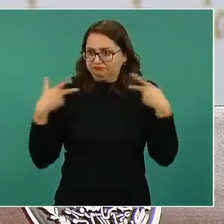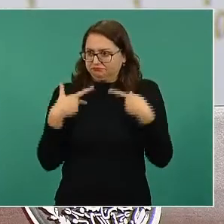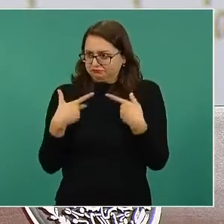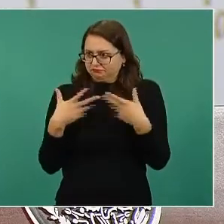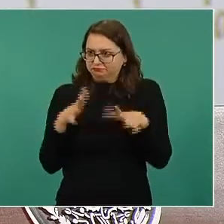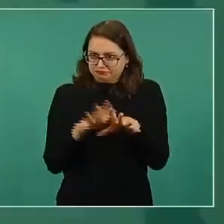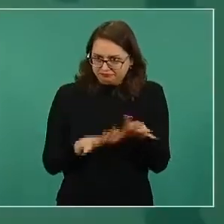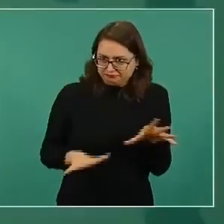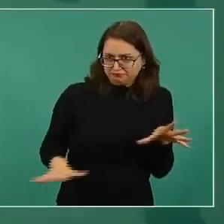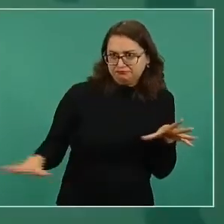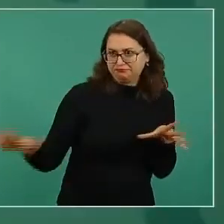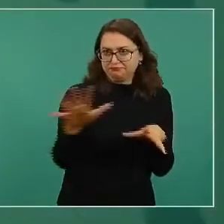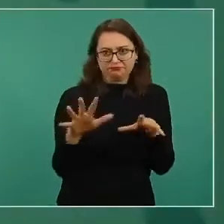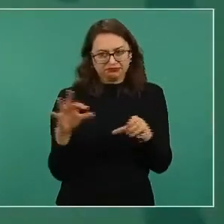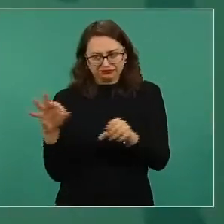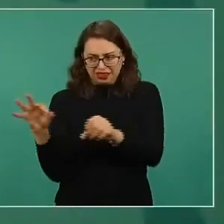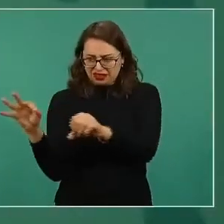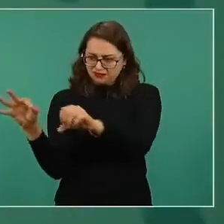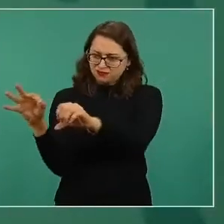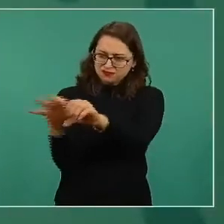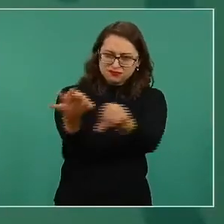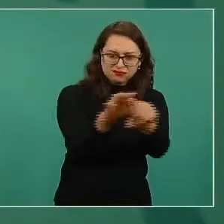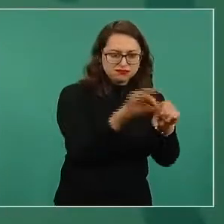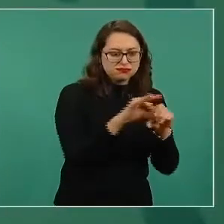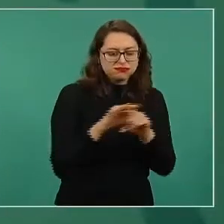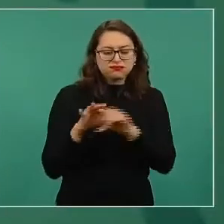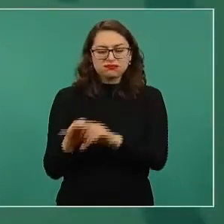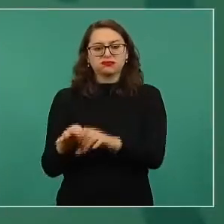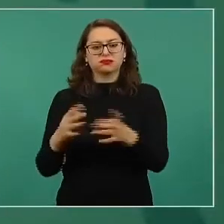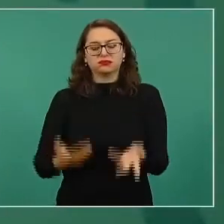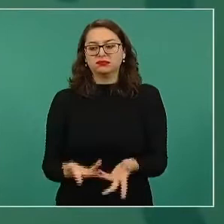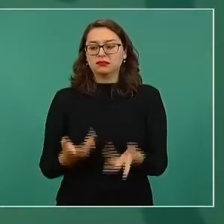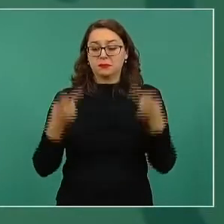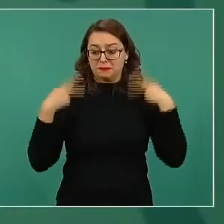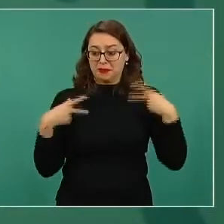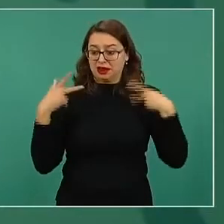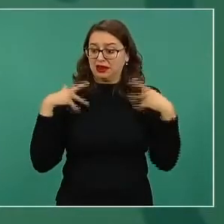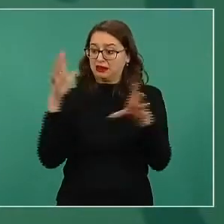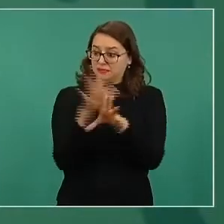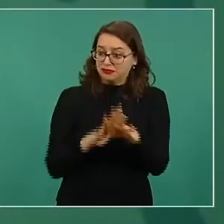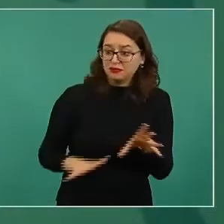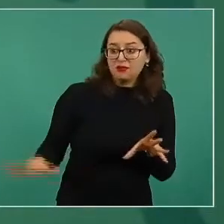que es el soberano, es el que manda.